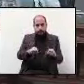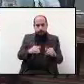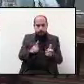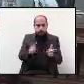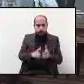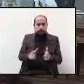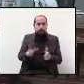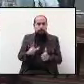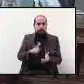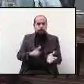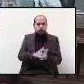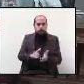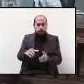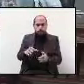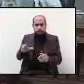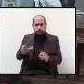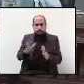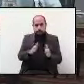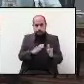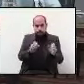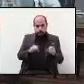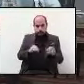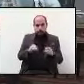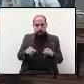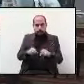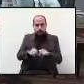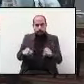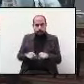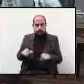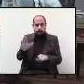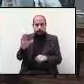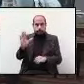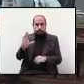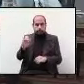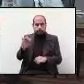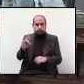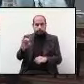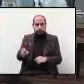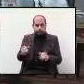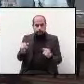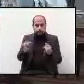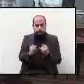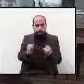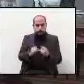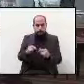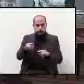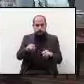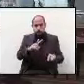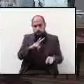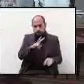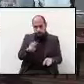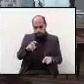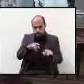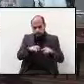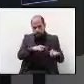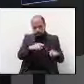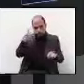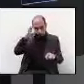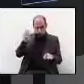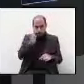cubículos oficinas salas de comisiones y comité un estacionamiento con alrededor de 200 cajones de 9000 Met